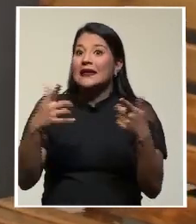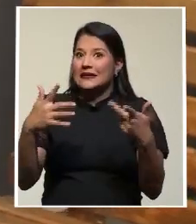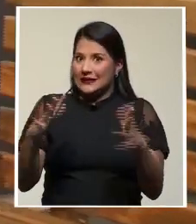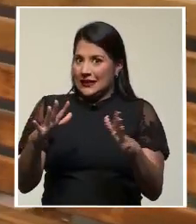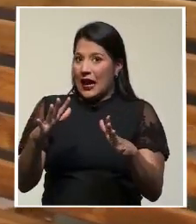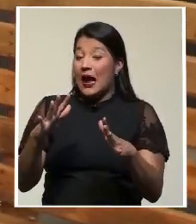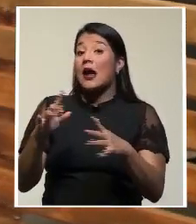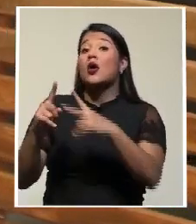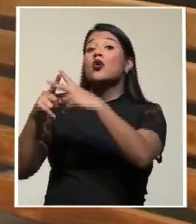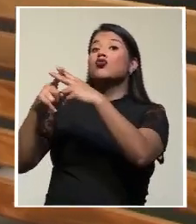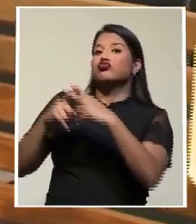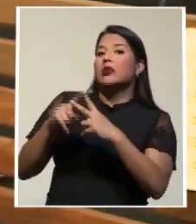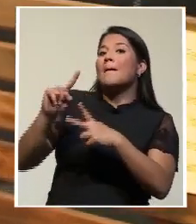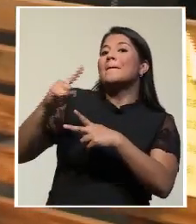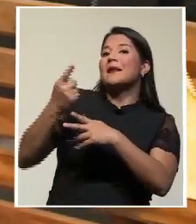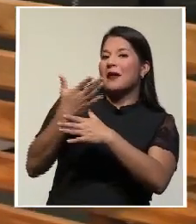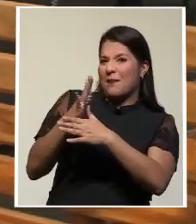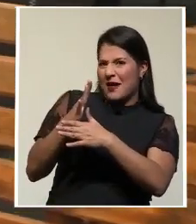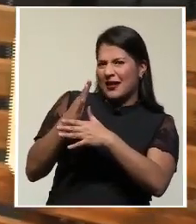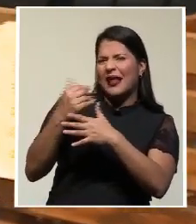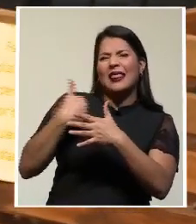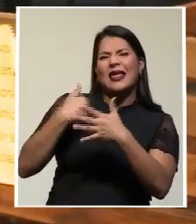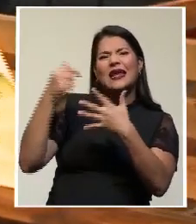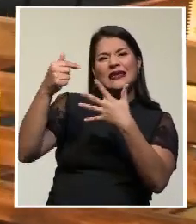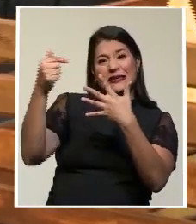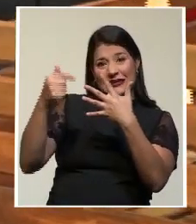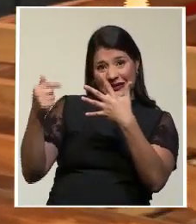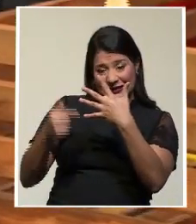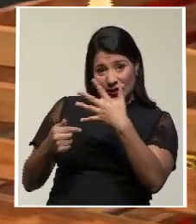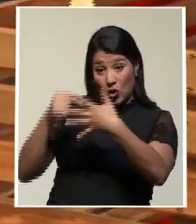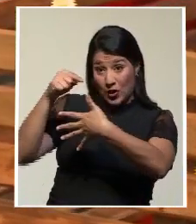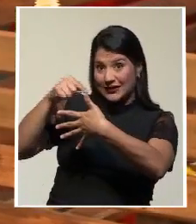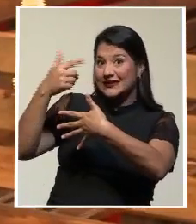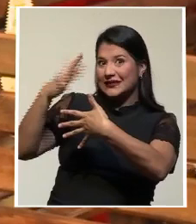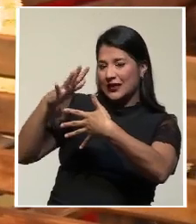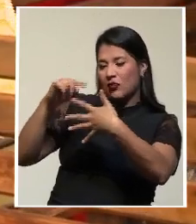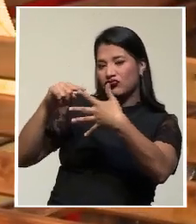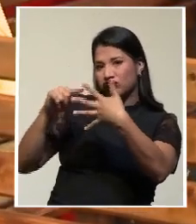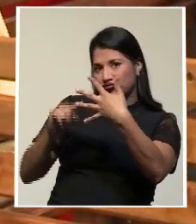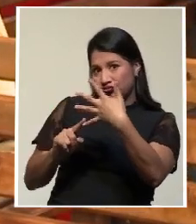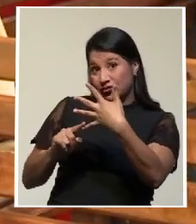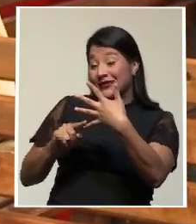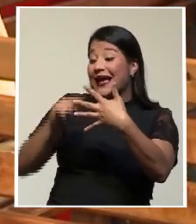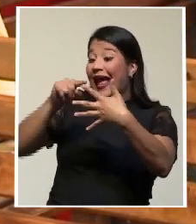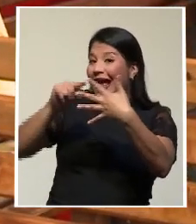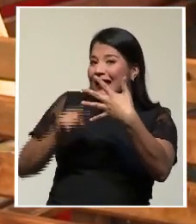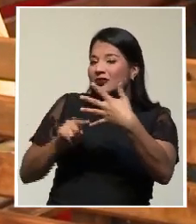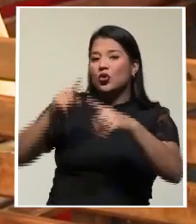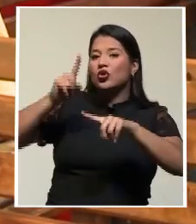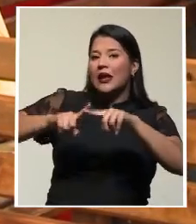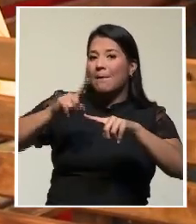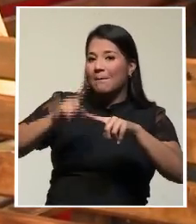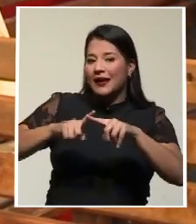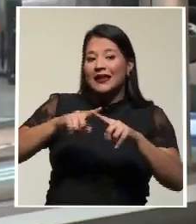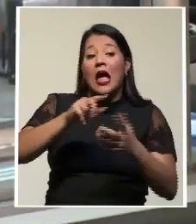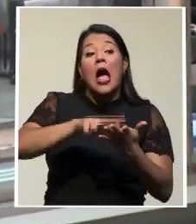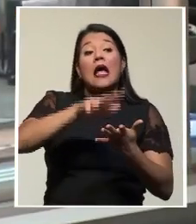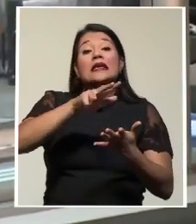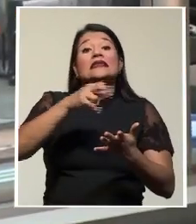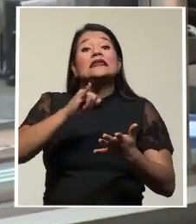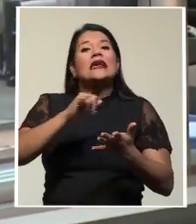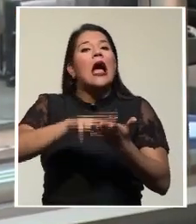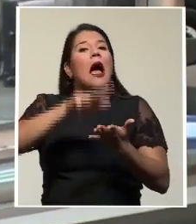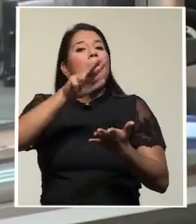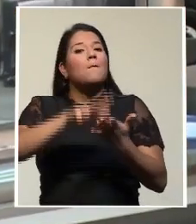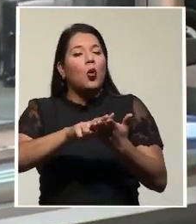desembolso, pero que los demás van condicionados pues a lo que es el avance de los distintos proyectos que siguen acá en